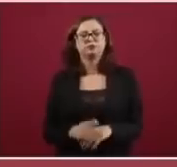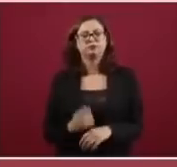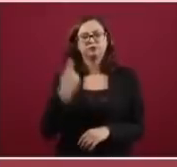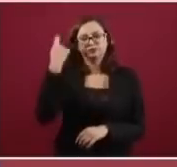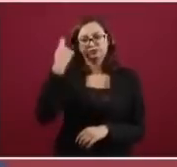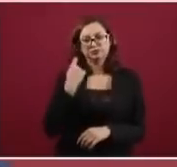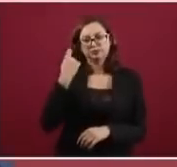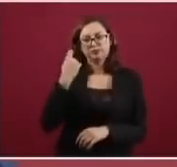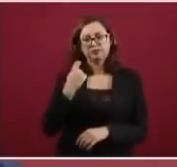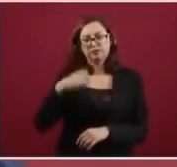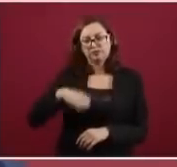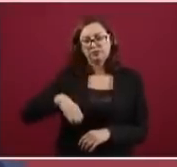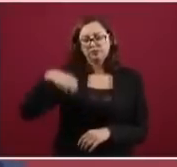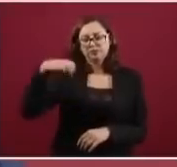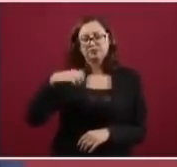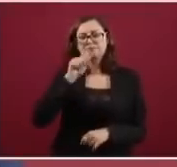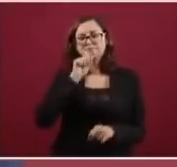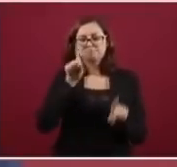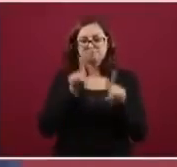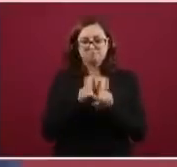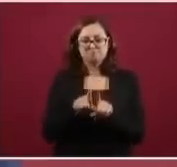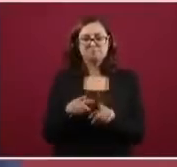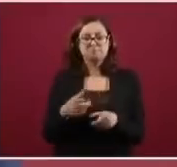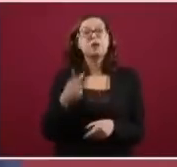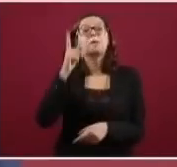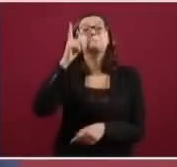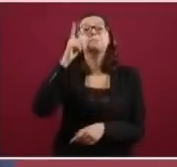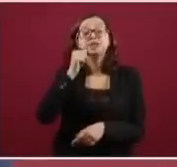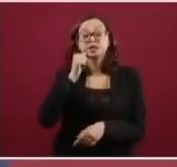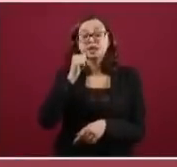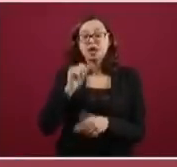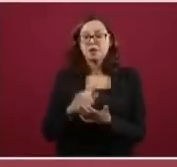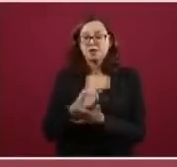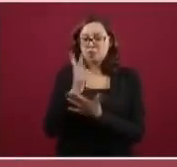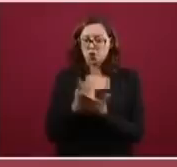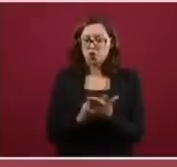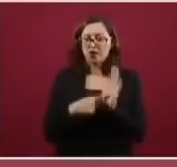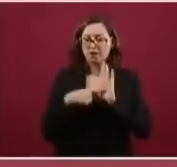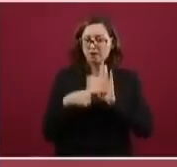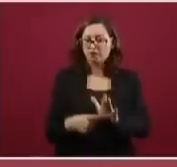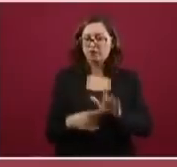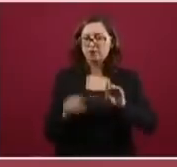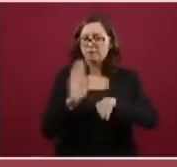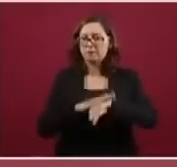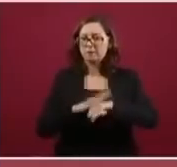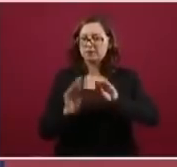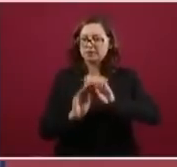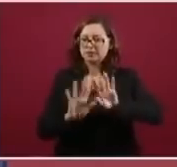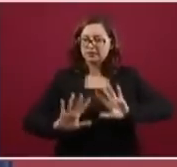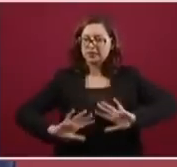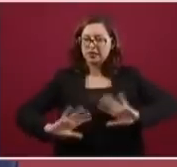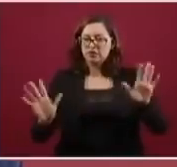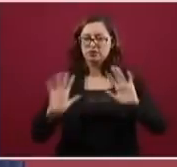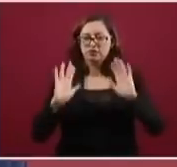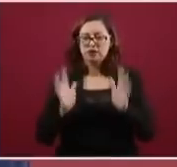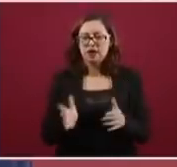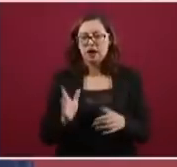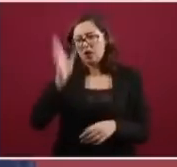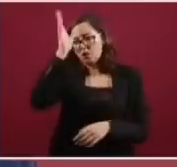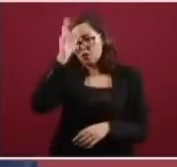les vamos a explicar cómo va el programa porque lo acordamos a nivel nacional